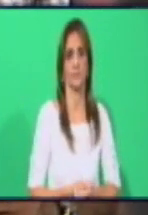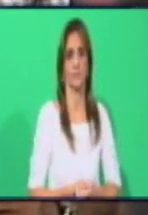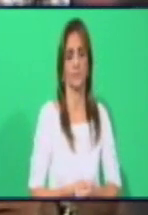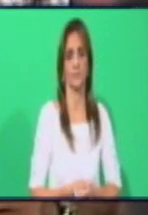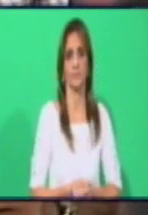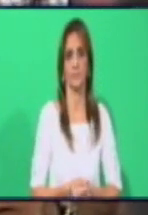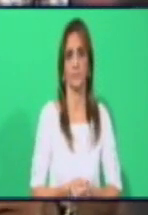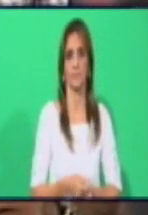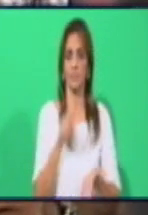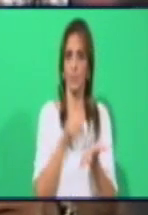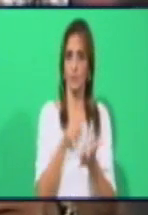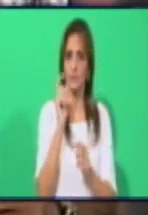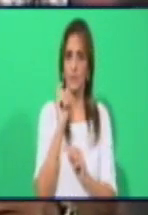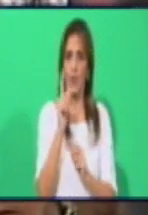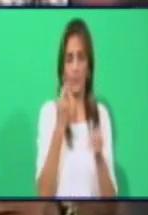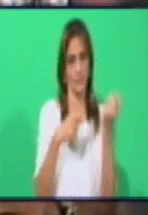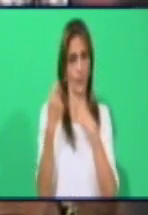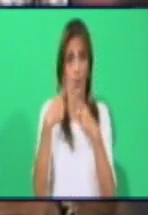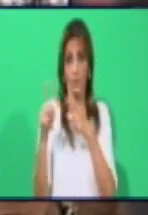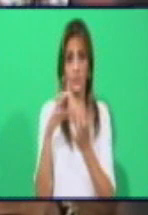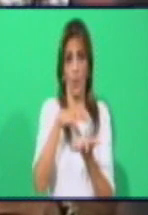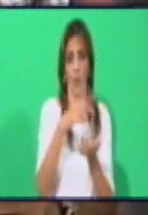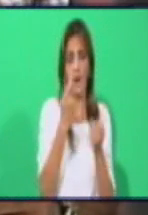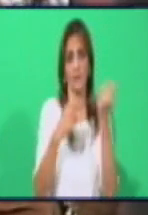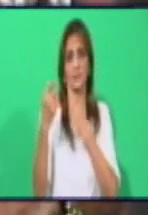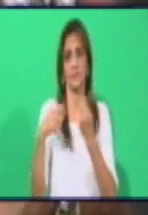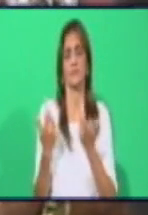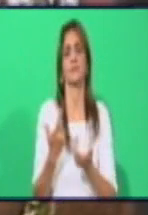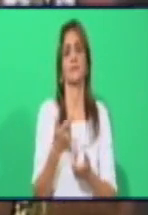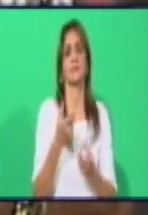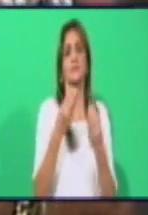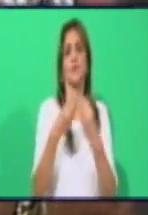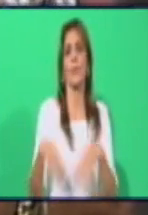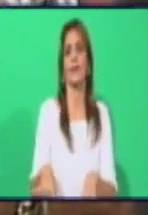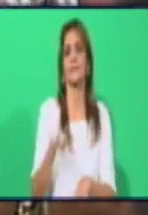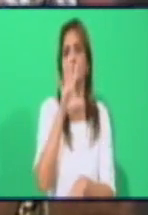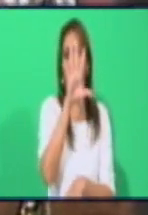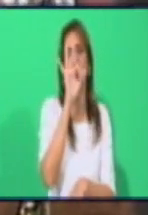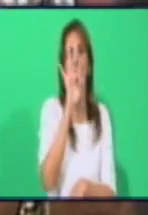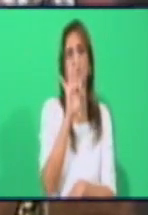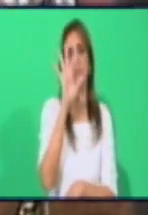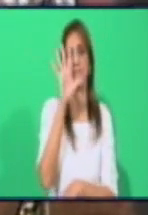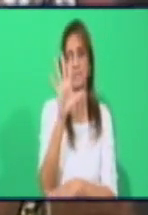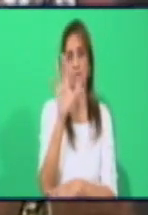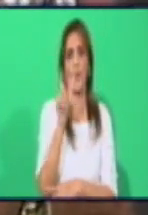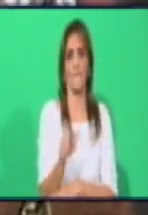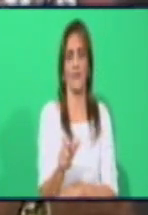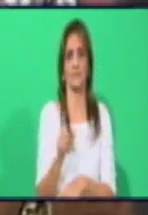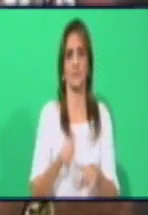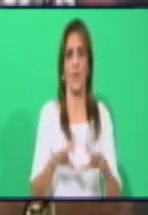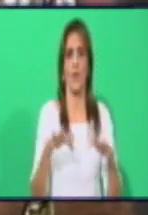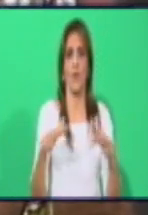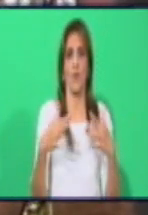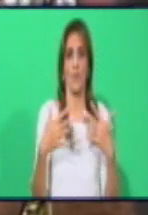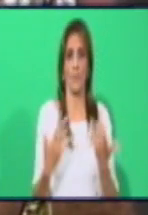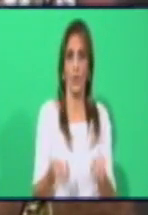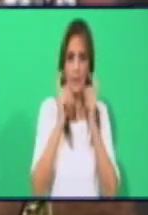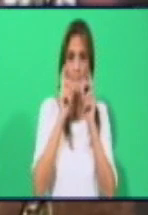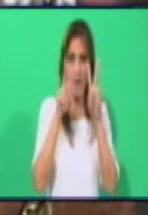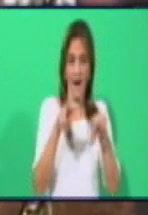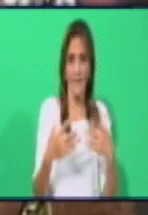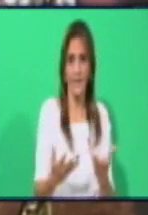venta La Chocolatera, un sobrante de 585 pesos. Y llamo la atención porque se van a dar cuenta de una cantidad